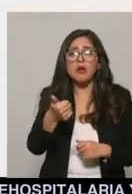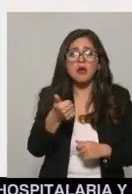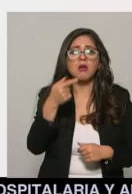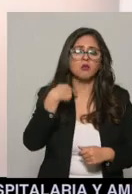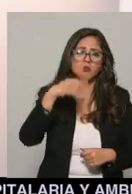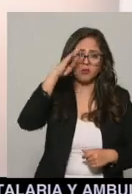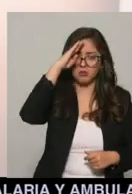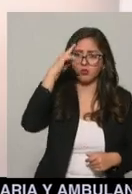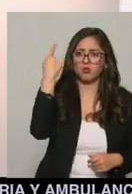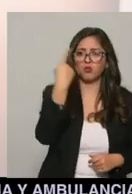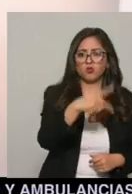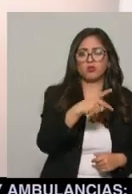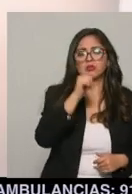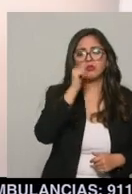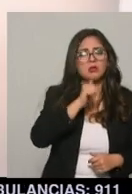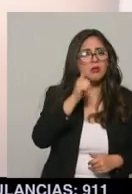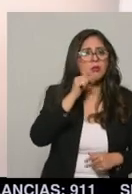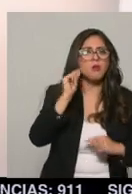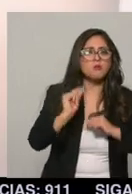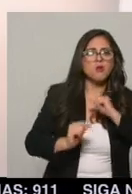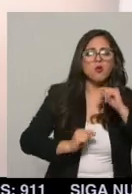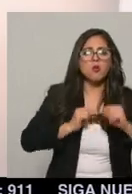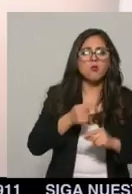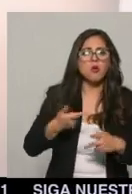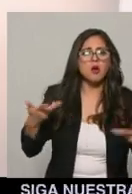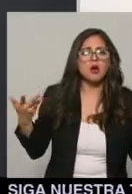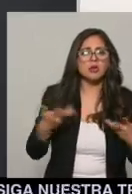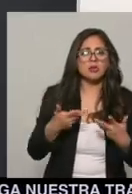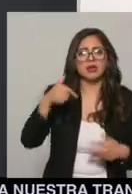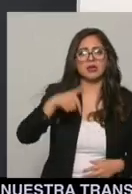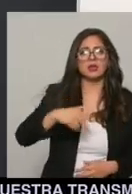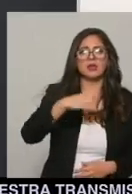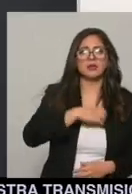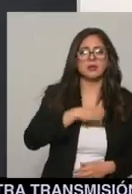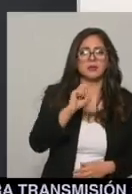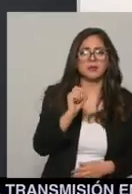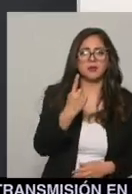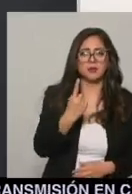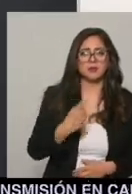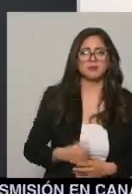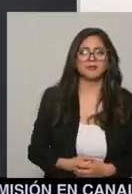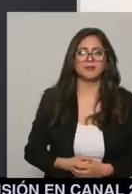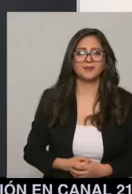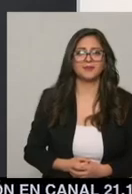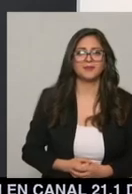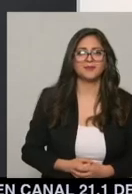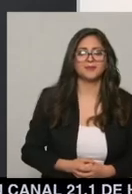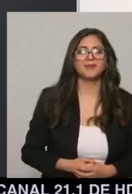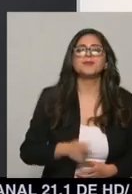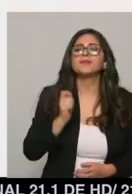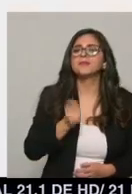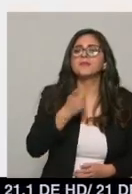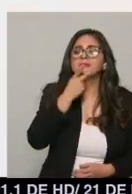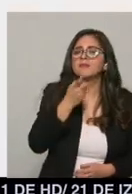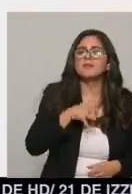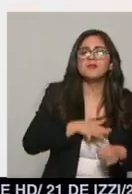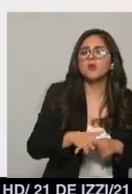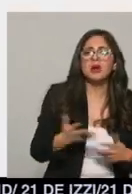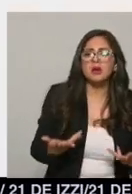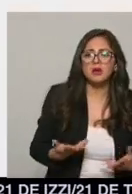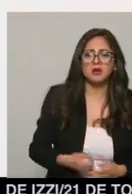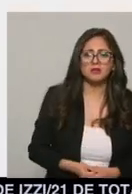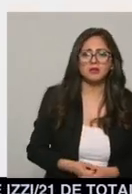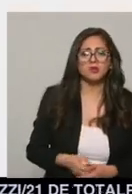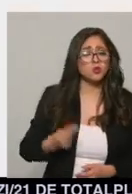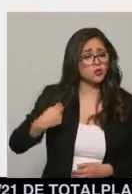y yo creo que tú pues bien lo has conducido aquí en Capital 21, así que ¿qué podemos decir al respecto? Estamos para dar batalla,